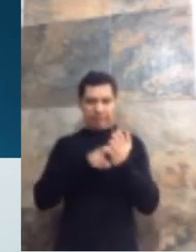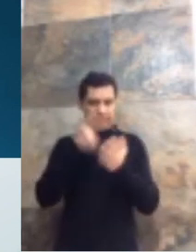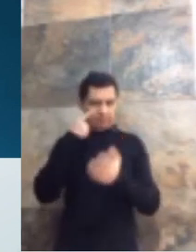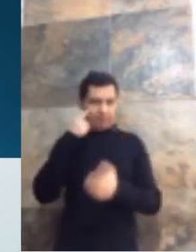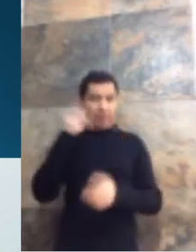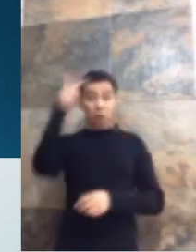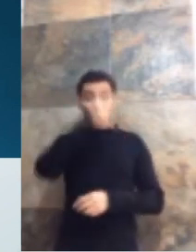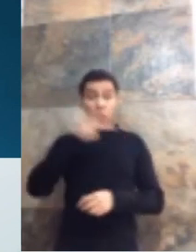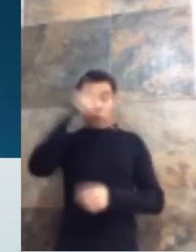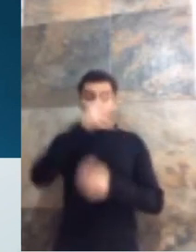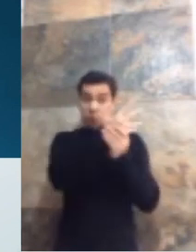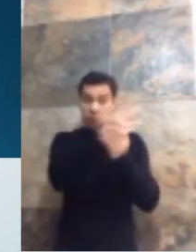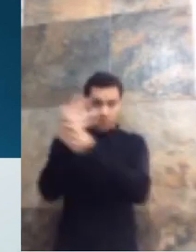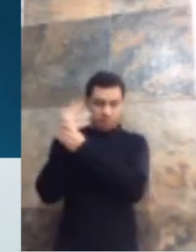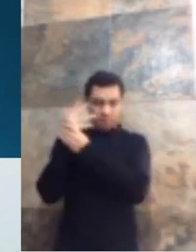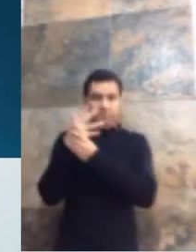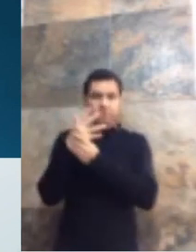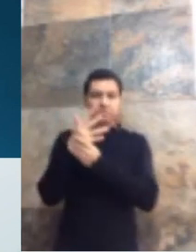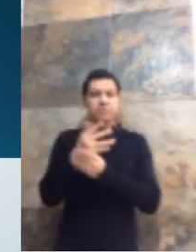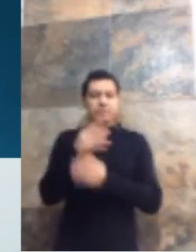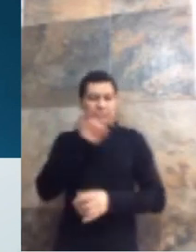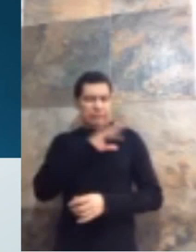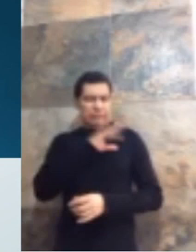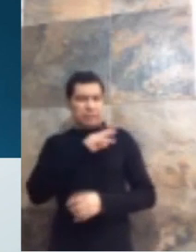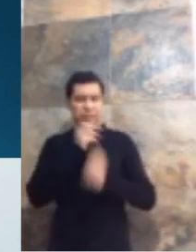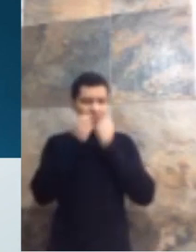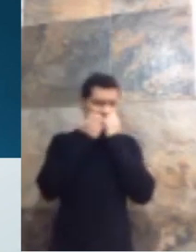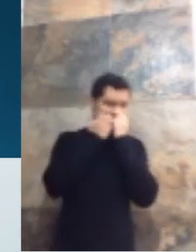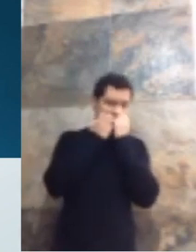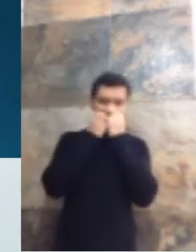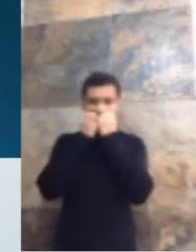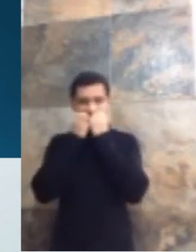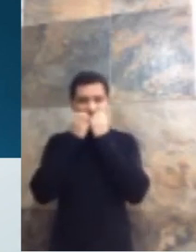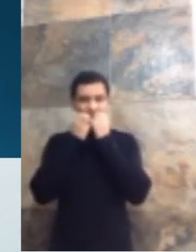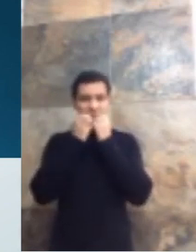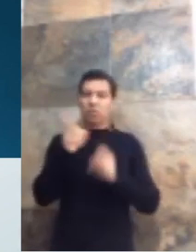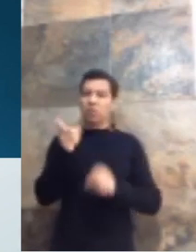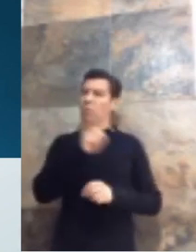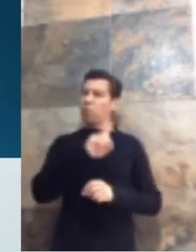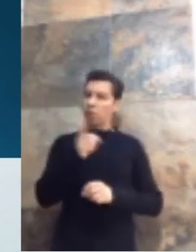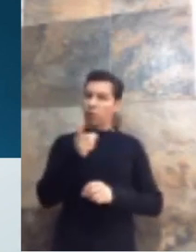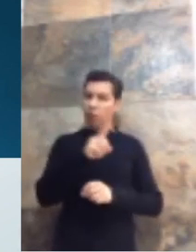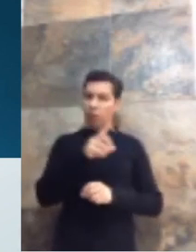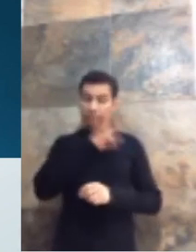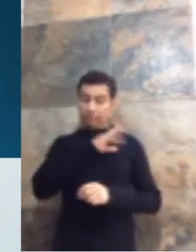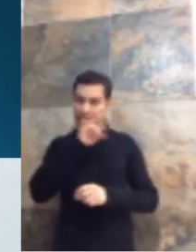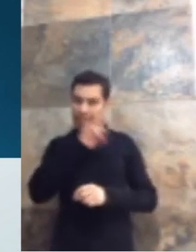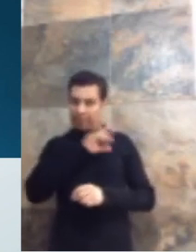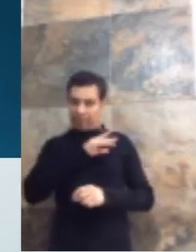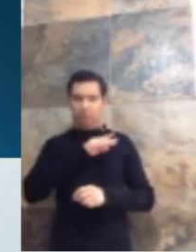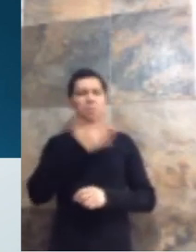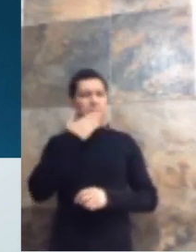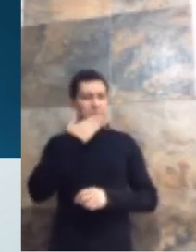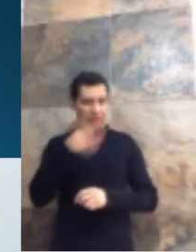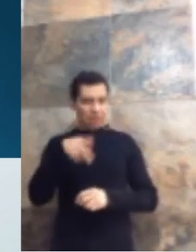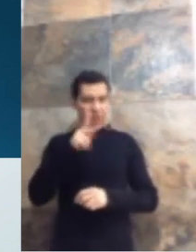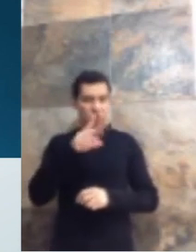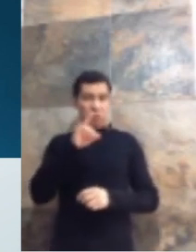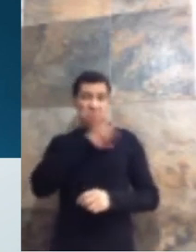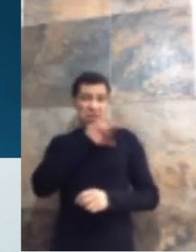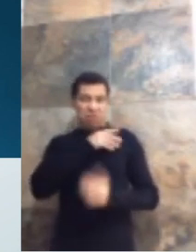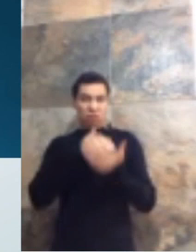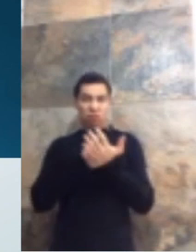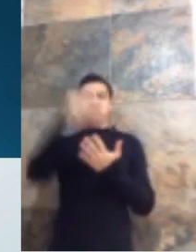crucial, que es el miedo es algo que permitió sobrevivir a la especie. Vámonos atrás 40,000